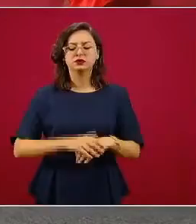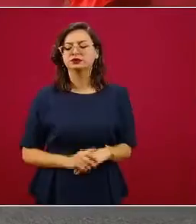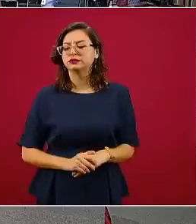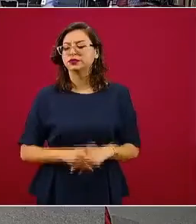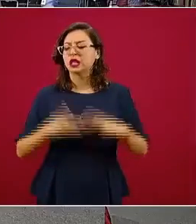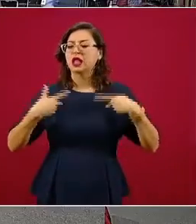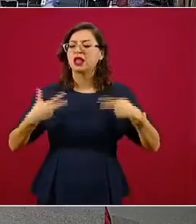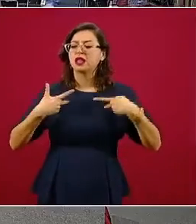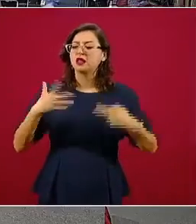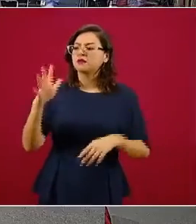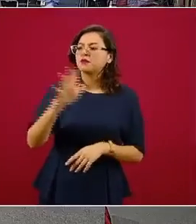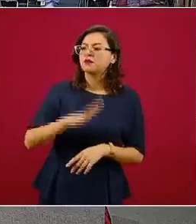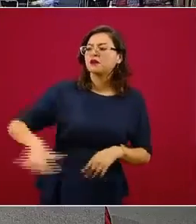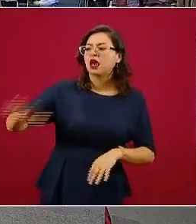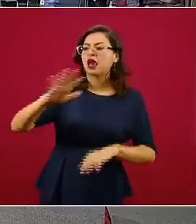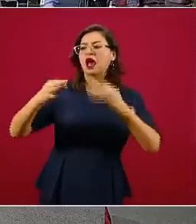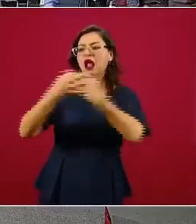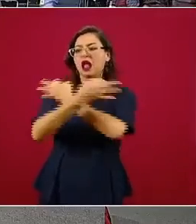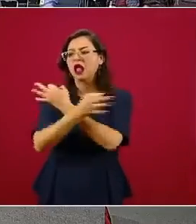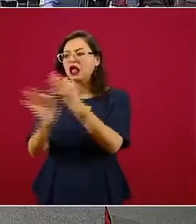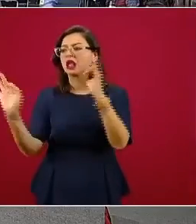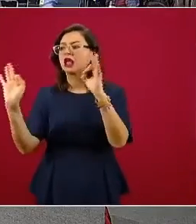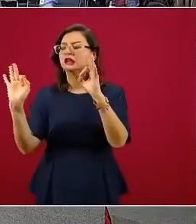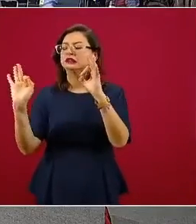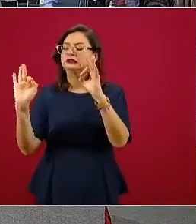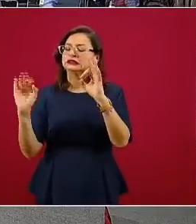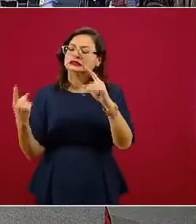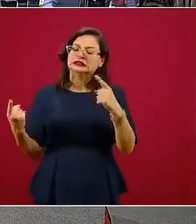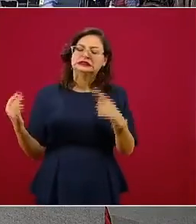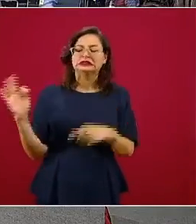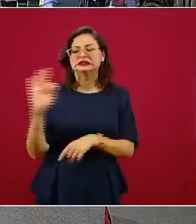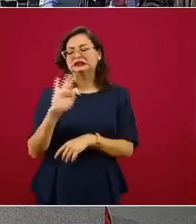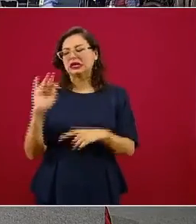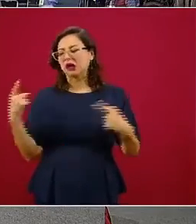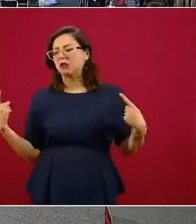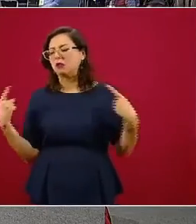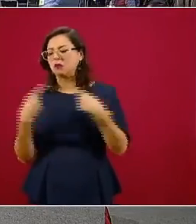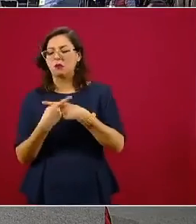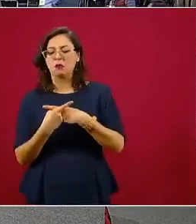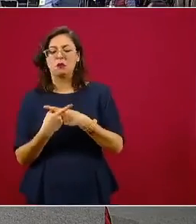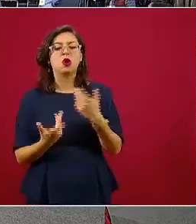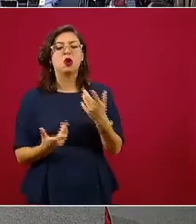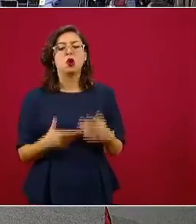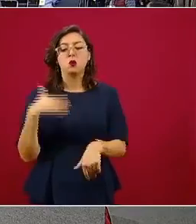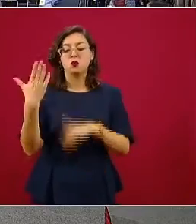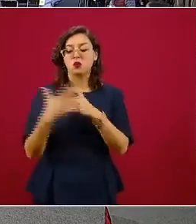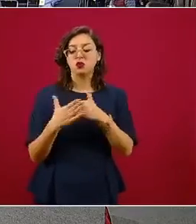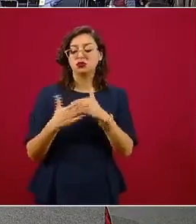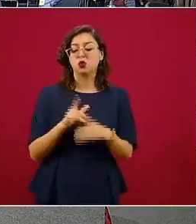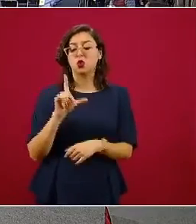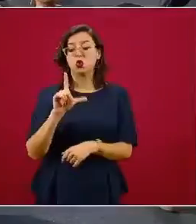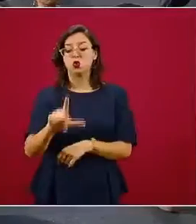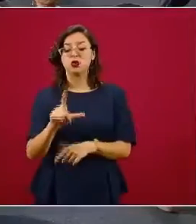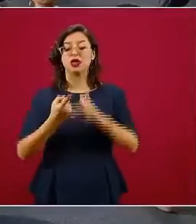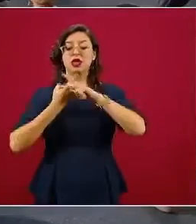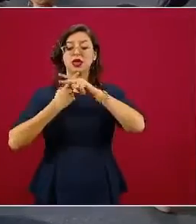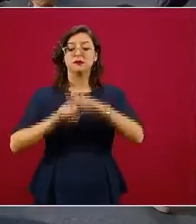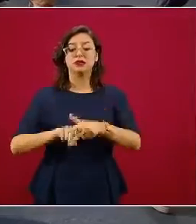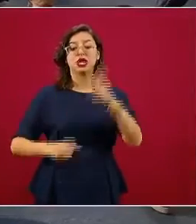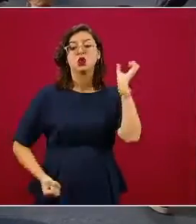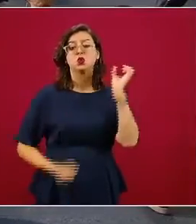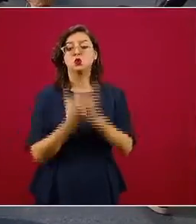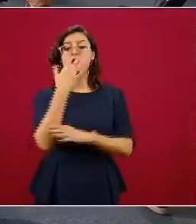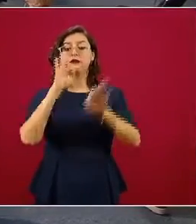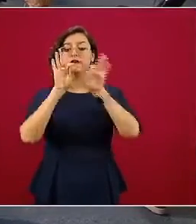a la población cuando se dice que avanzamos hacia la nueva normalidad a partir del próximo lunes, aunque entendemos que es con